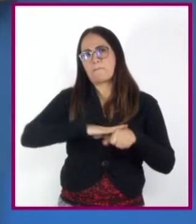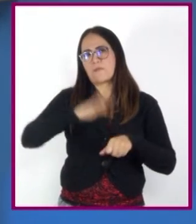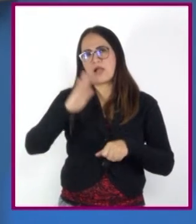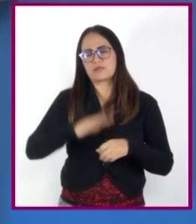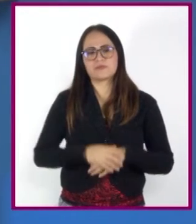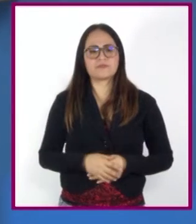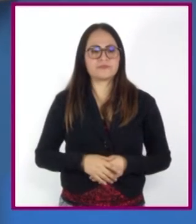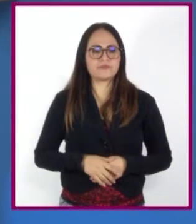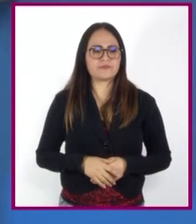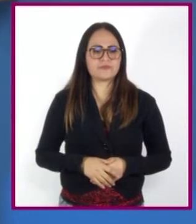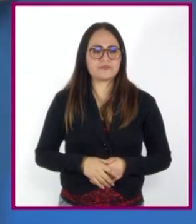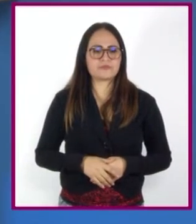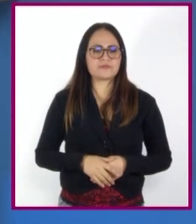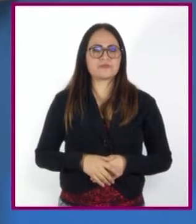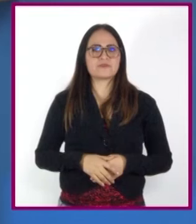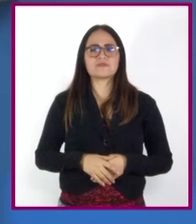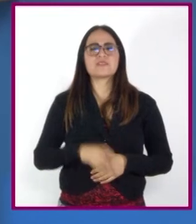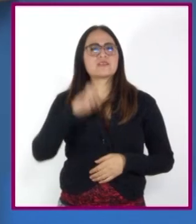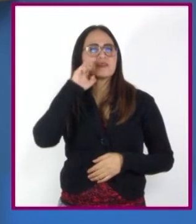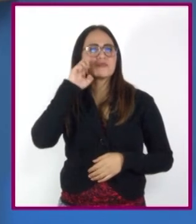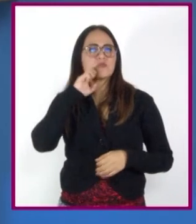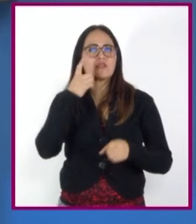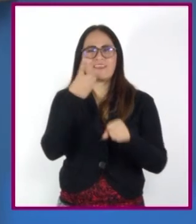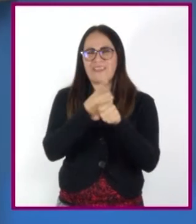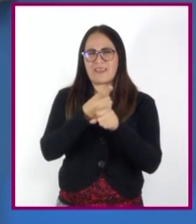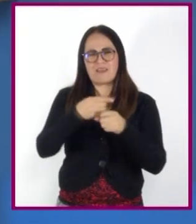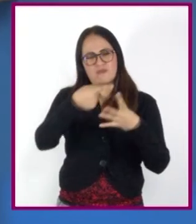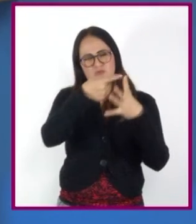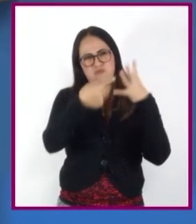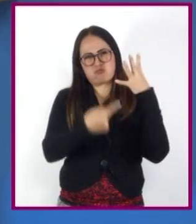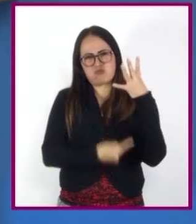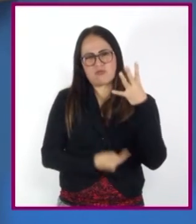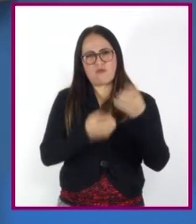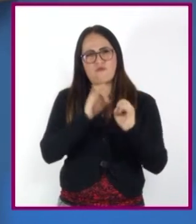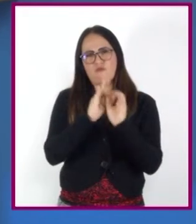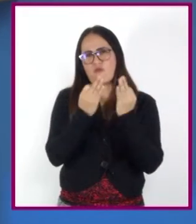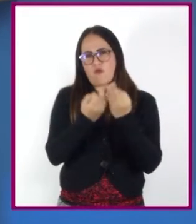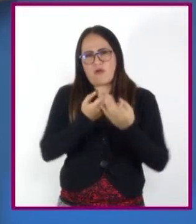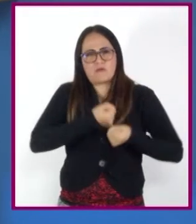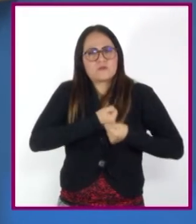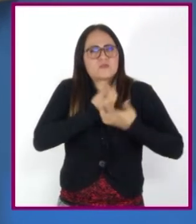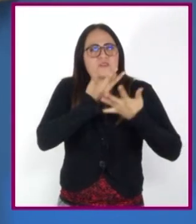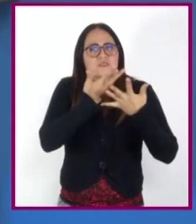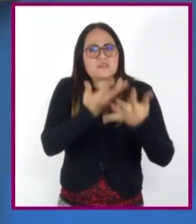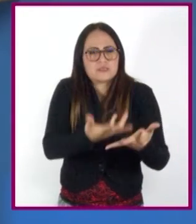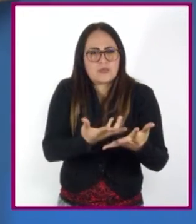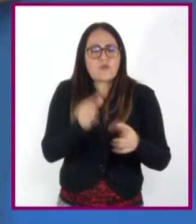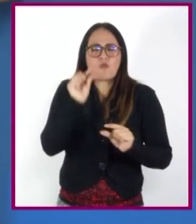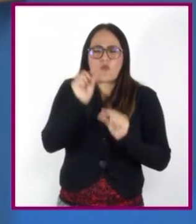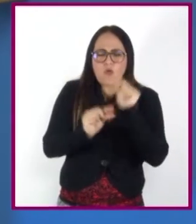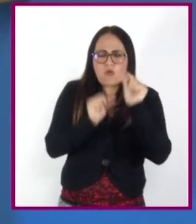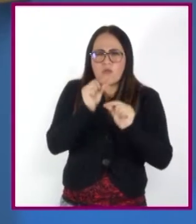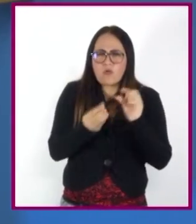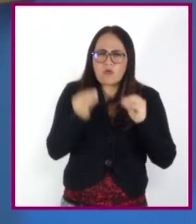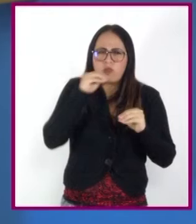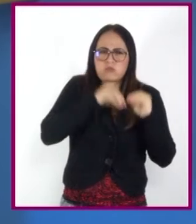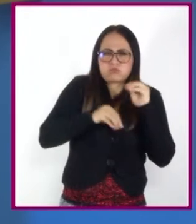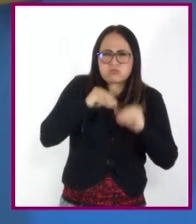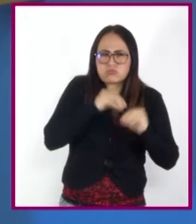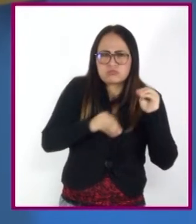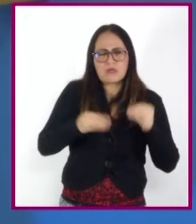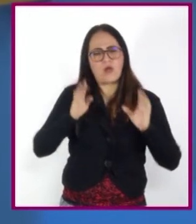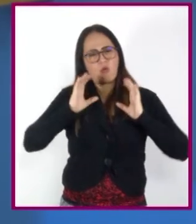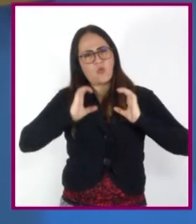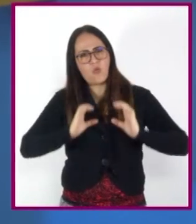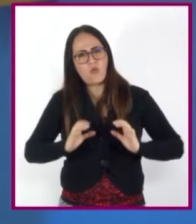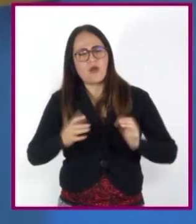La sexualidad y sus formas de expresión son elementos que vamos construyendo según crecemos. La biología,